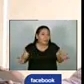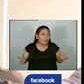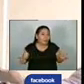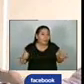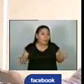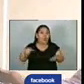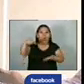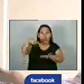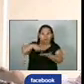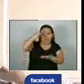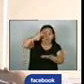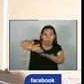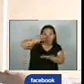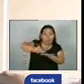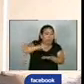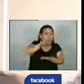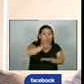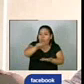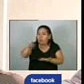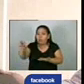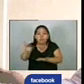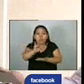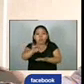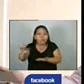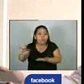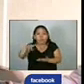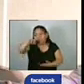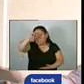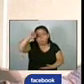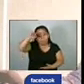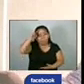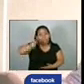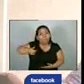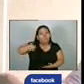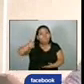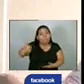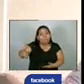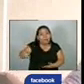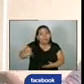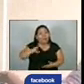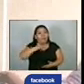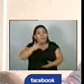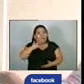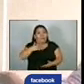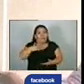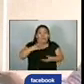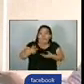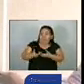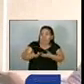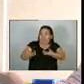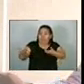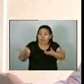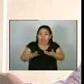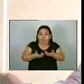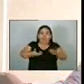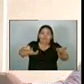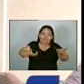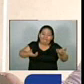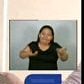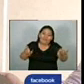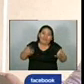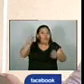gran burocracia muy poca eficiencia la gente más pobre va a sentirse mucho más desprotegida eso es obvio